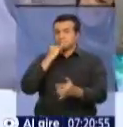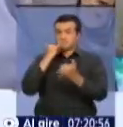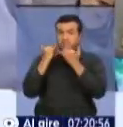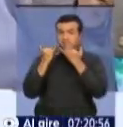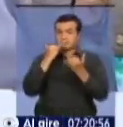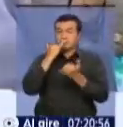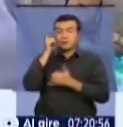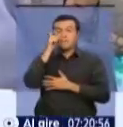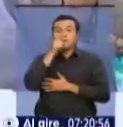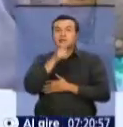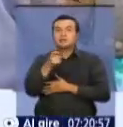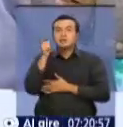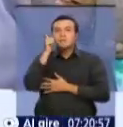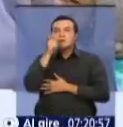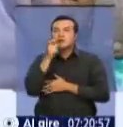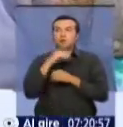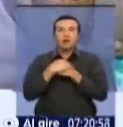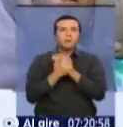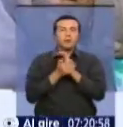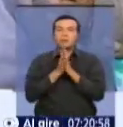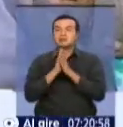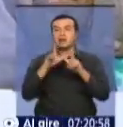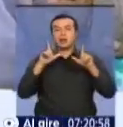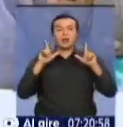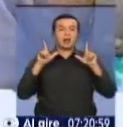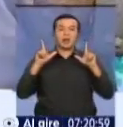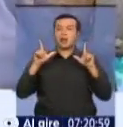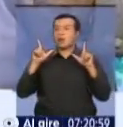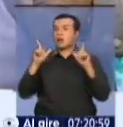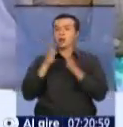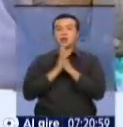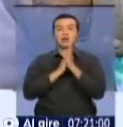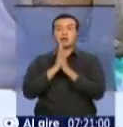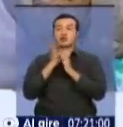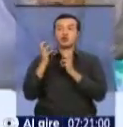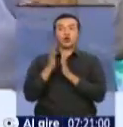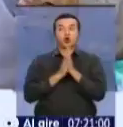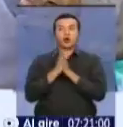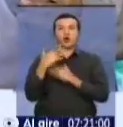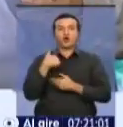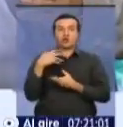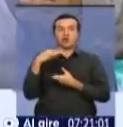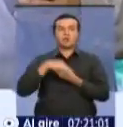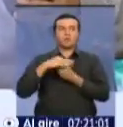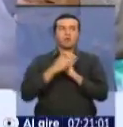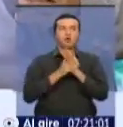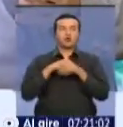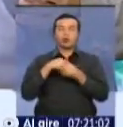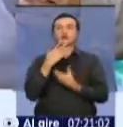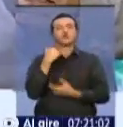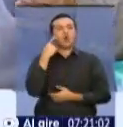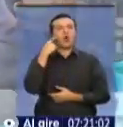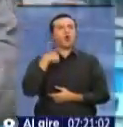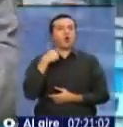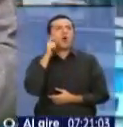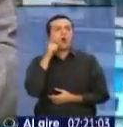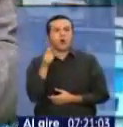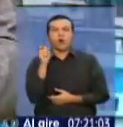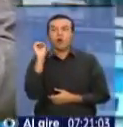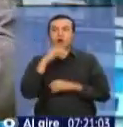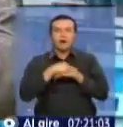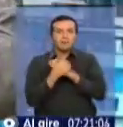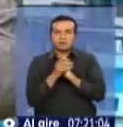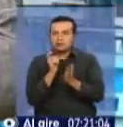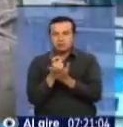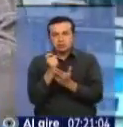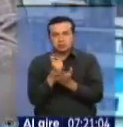la fiscalización como espectáculo político, como rédito de votaciones, como réditos electorales o como réditos de